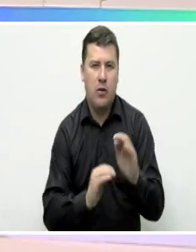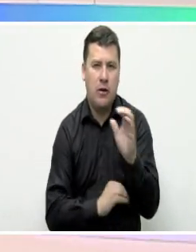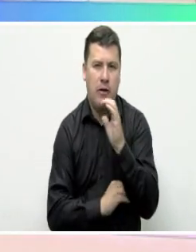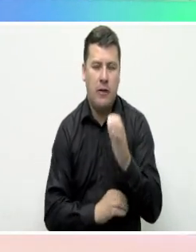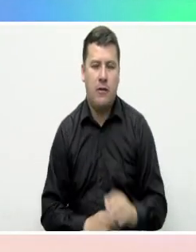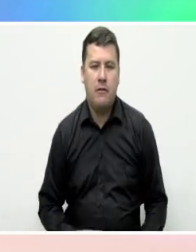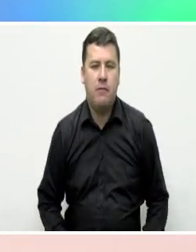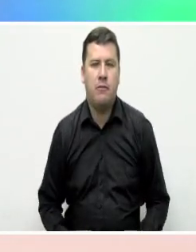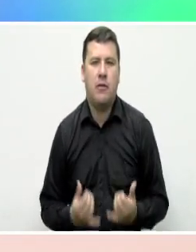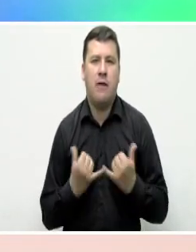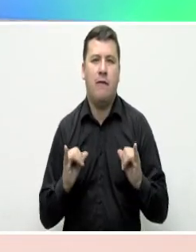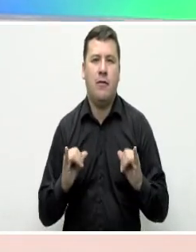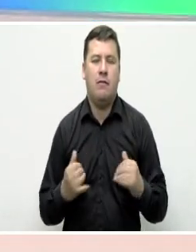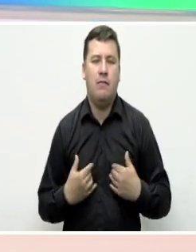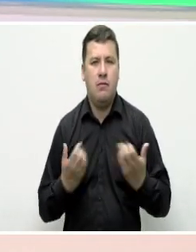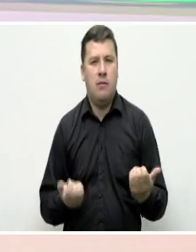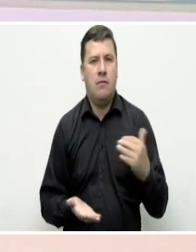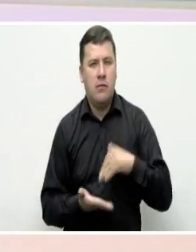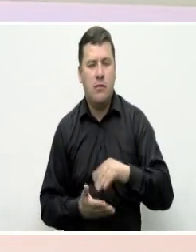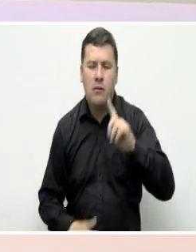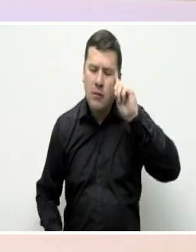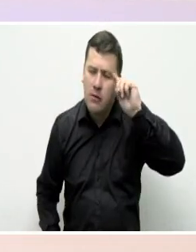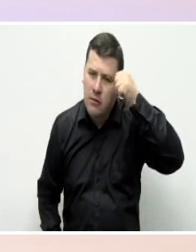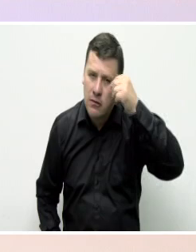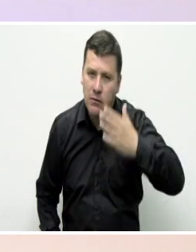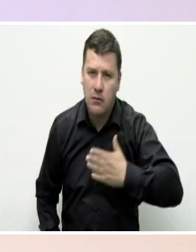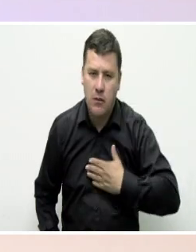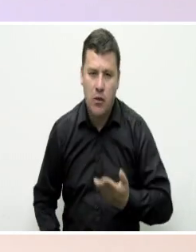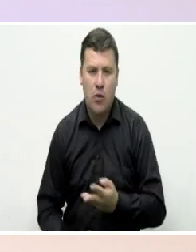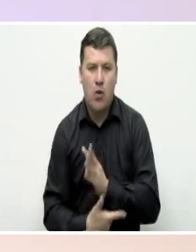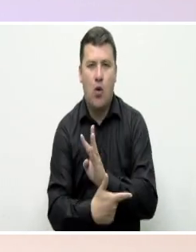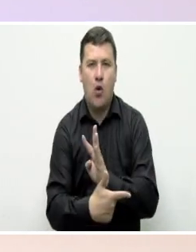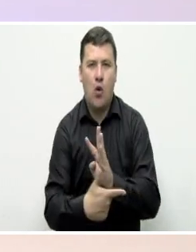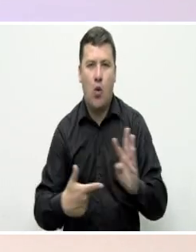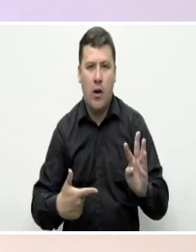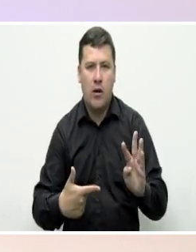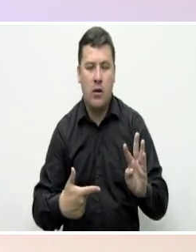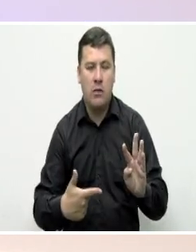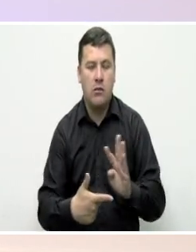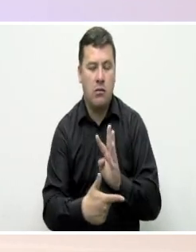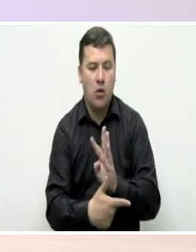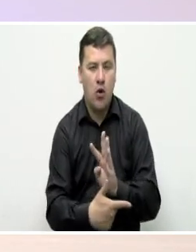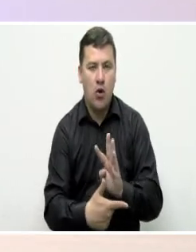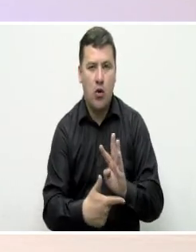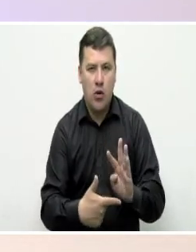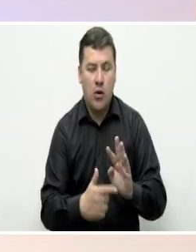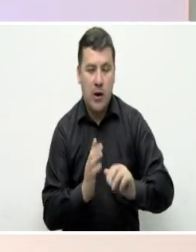colombiano. Finalmente, quiero volverles a recordar que en nuestra página web